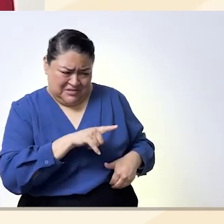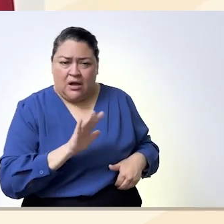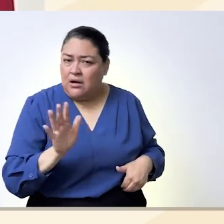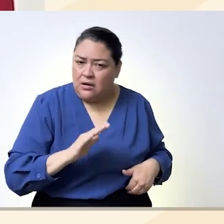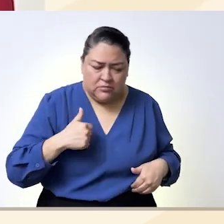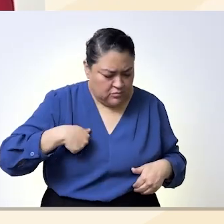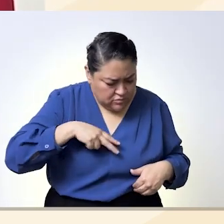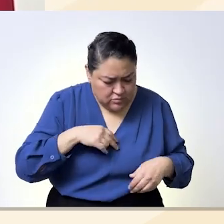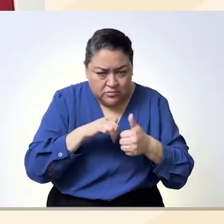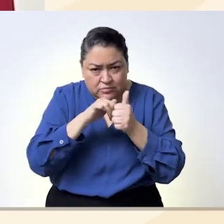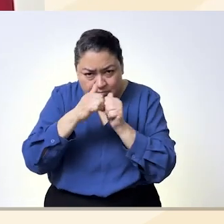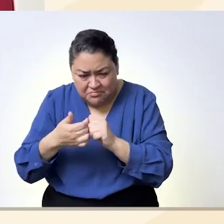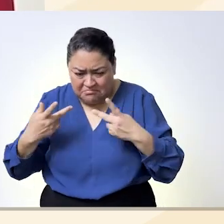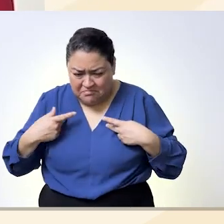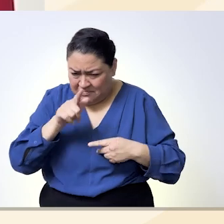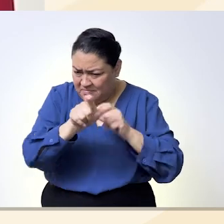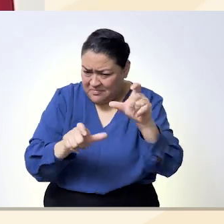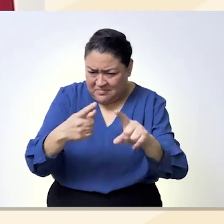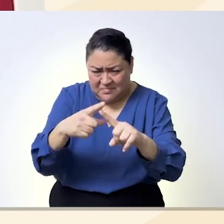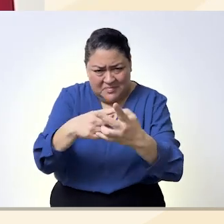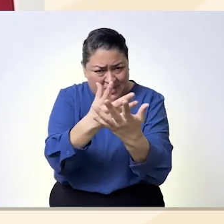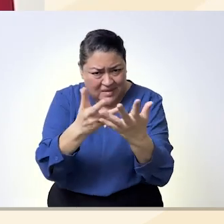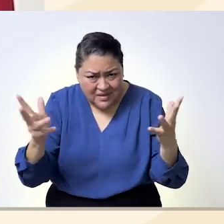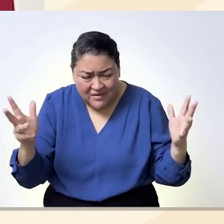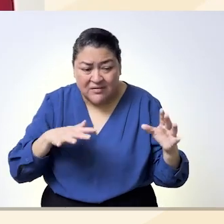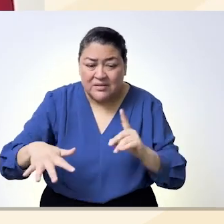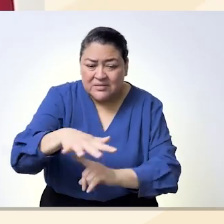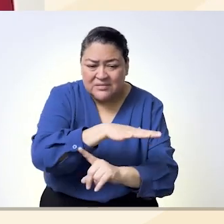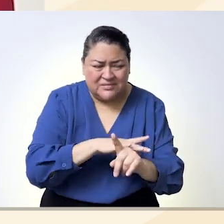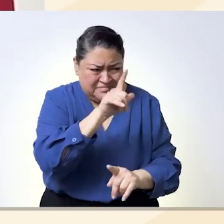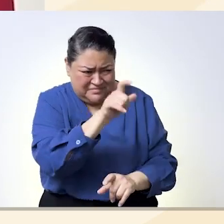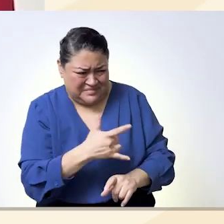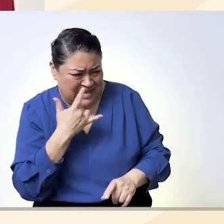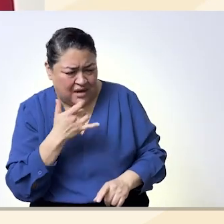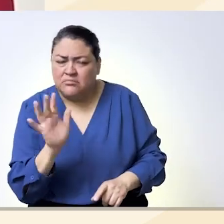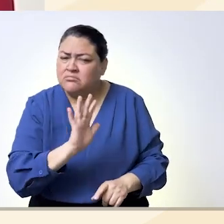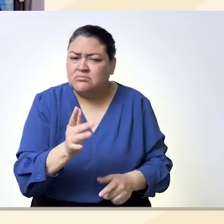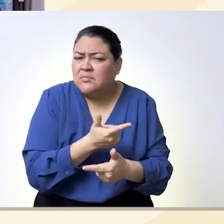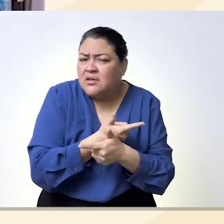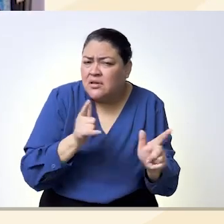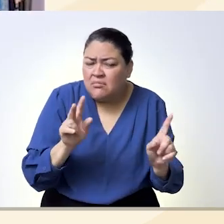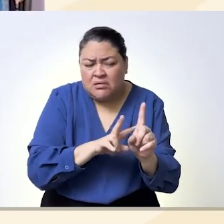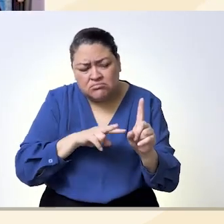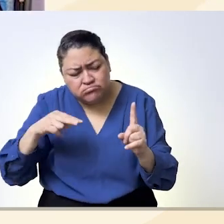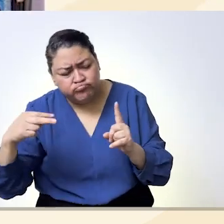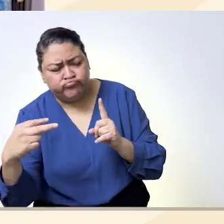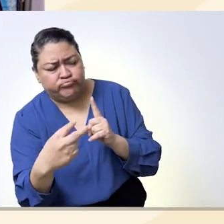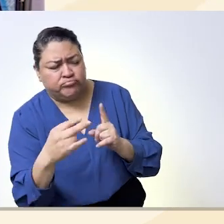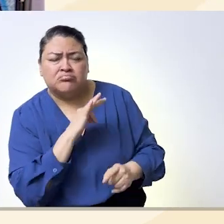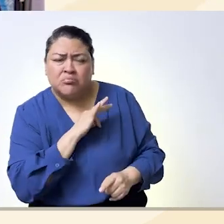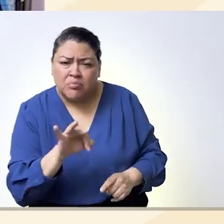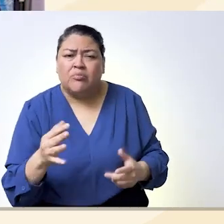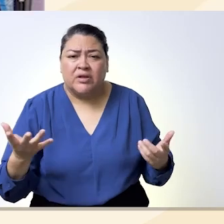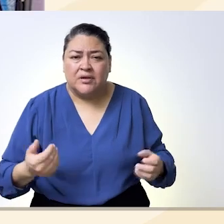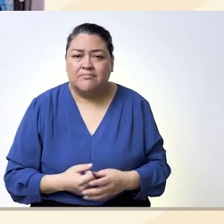todo aquello que nos parece raro y diferente lo podamos ver desde otros lugares, ¿no? Se escucha, ¿no? Alguna vez